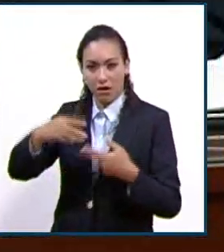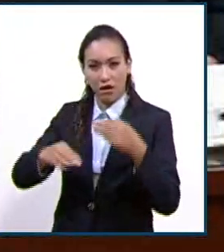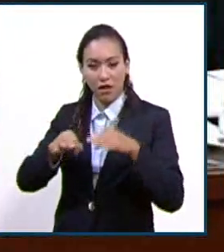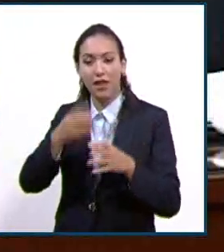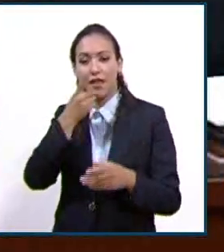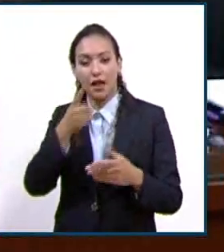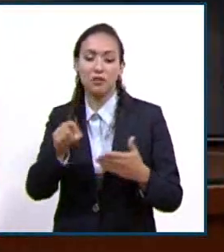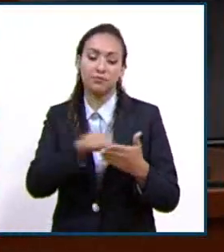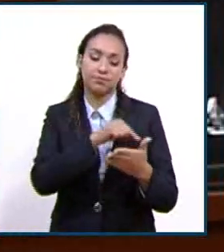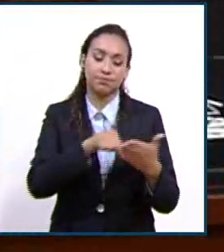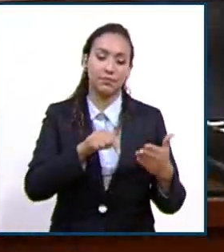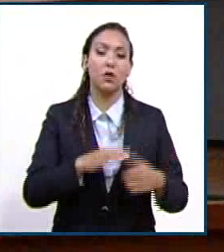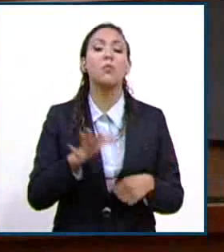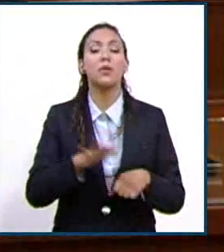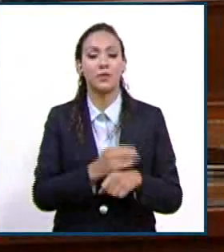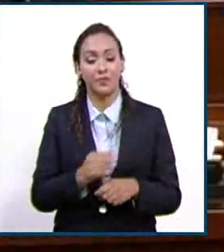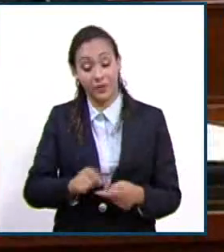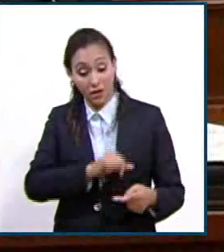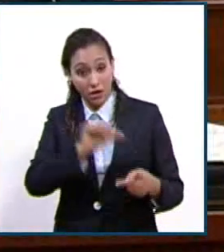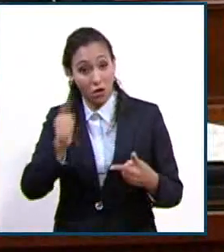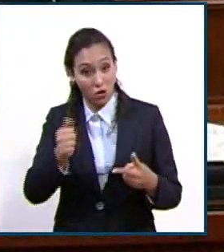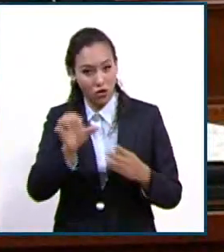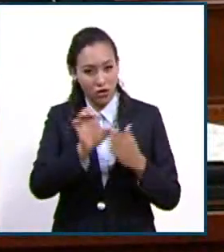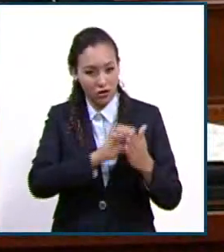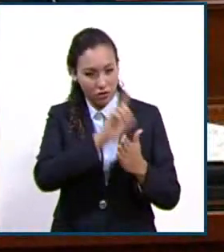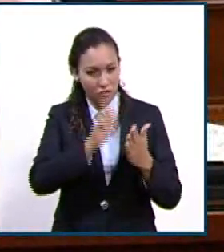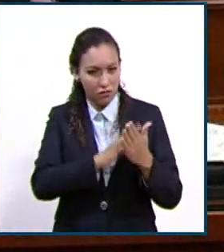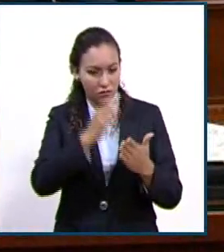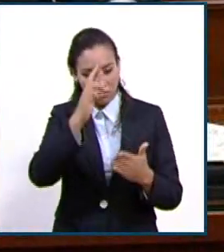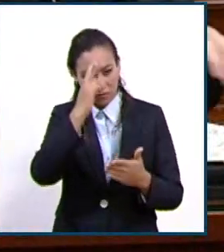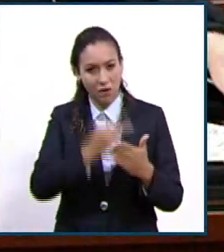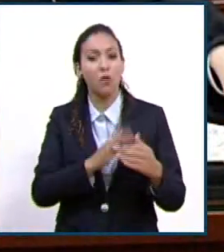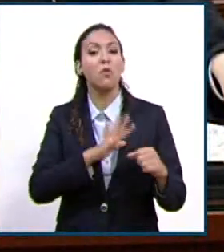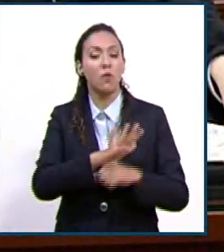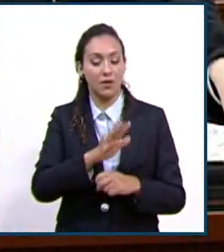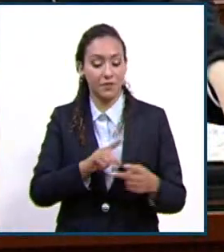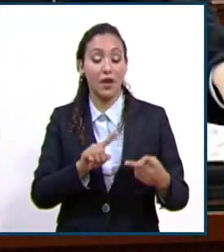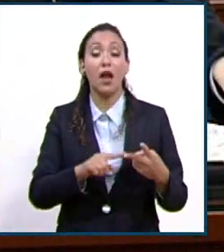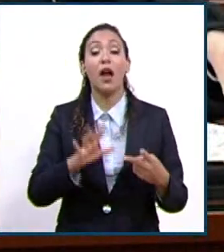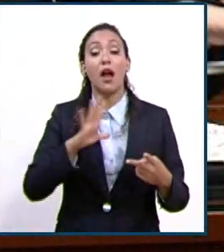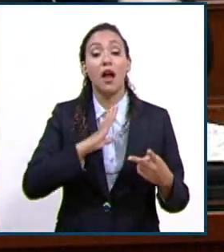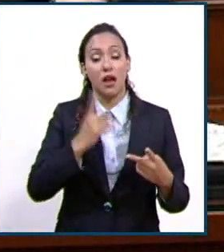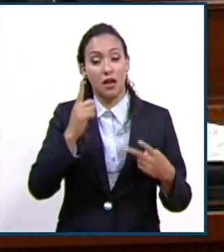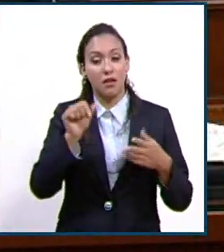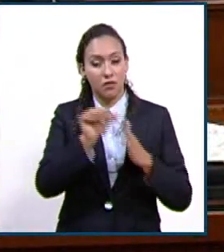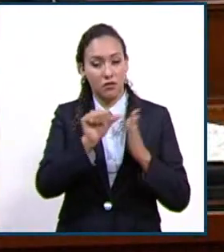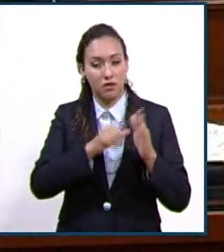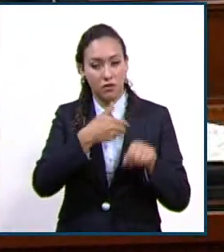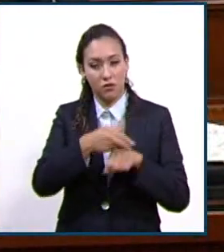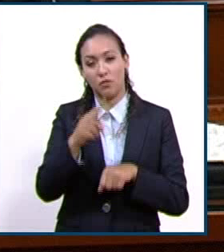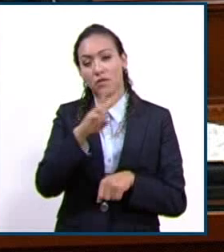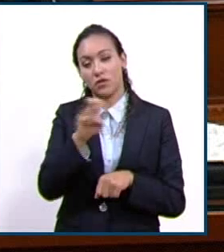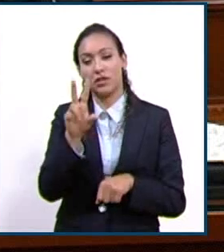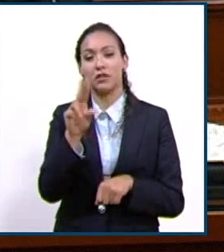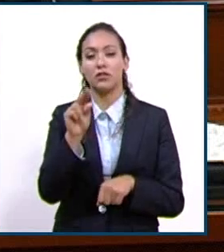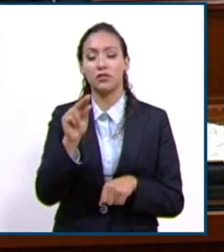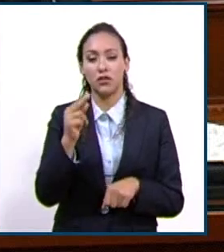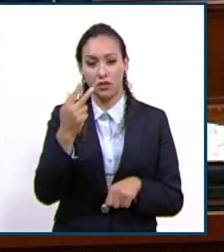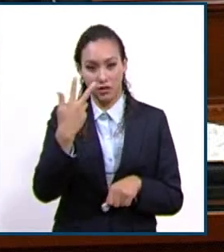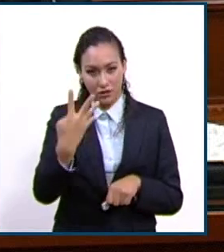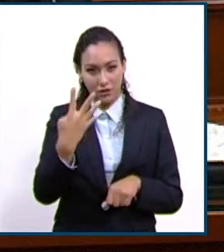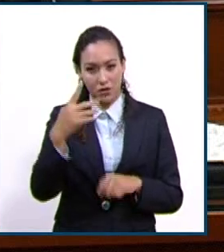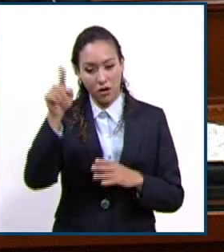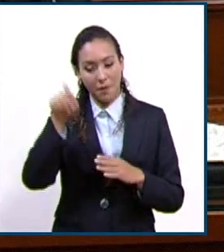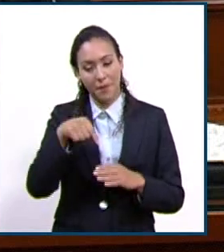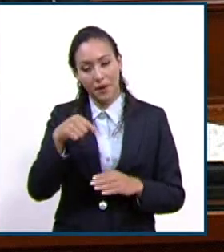sanción. Al resolver otra acción de inconstitucionalidad, el Pleno declaró la invalidez de una porción del artículo 284 bis, tercer